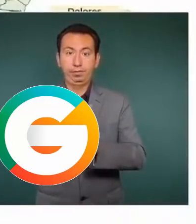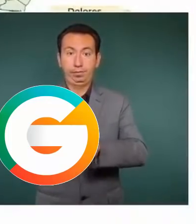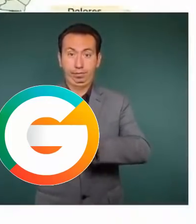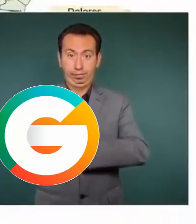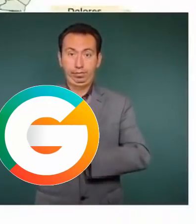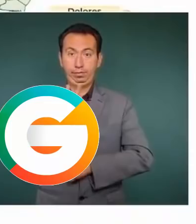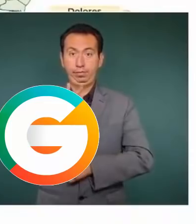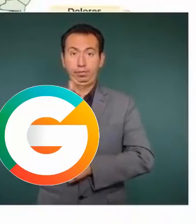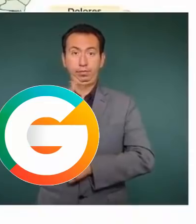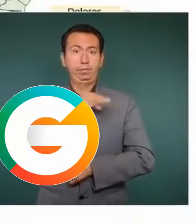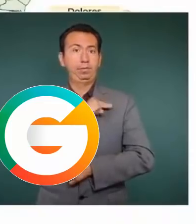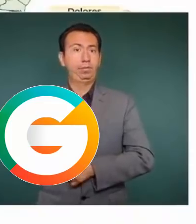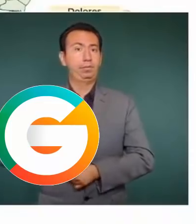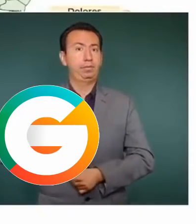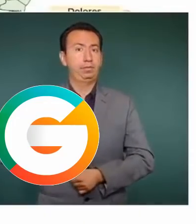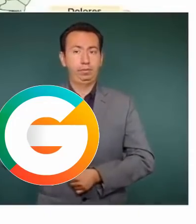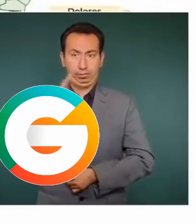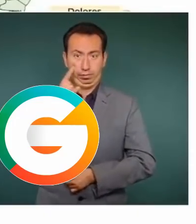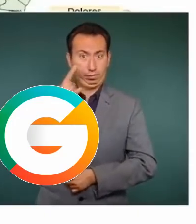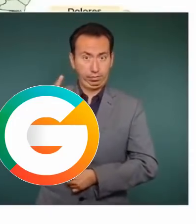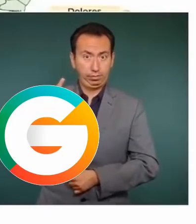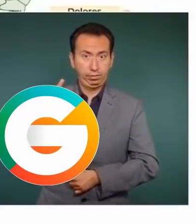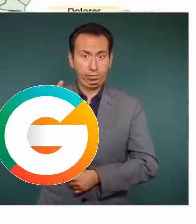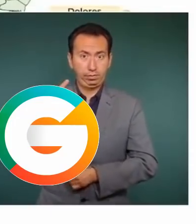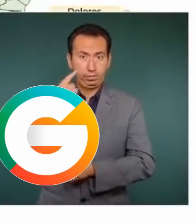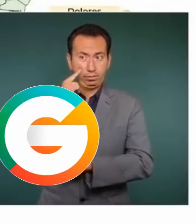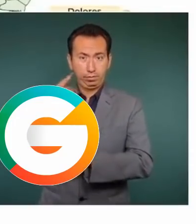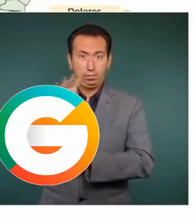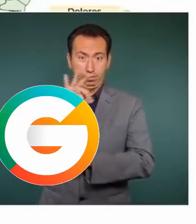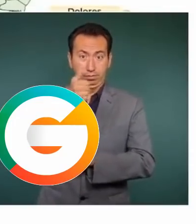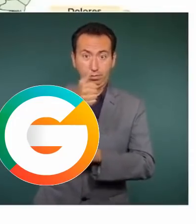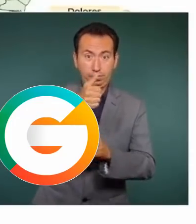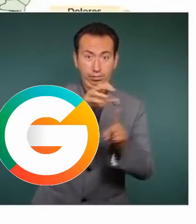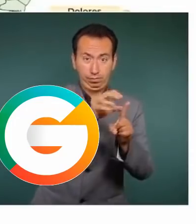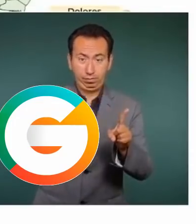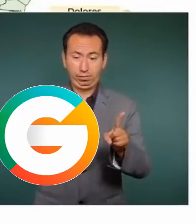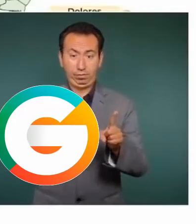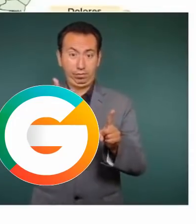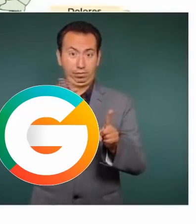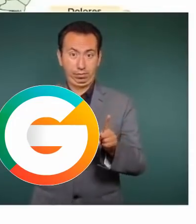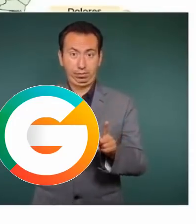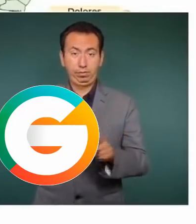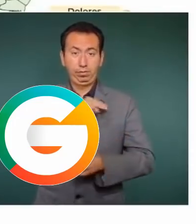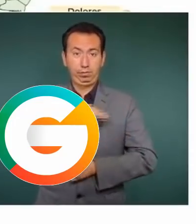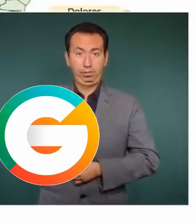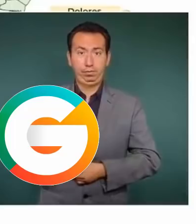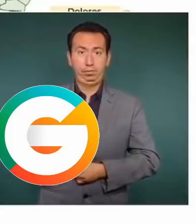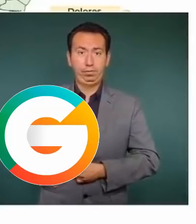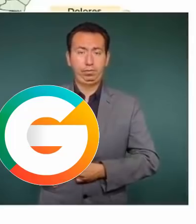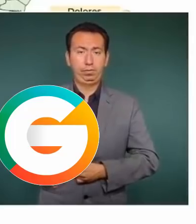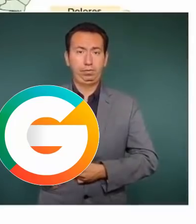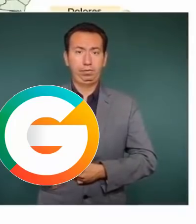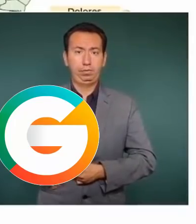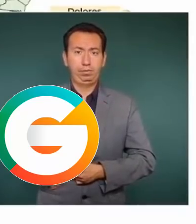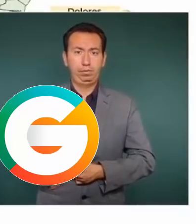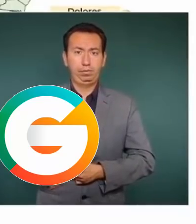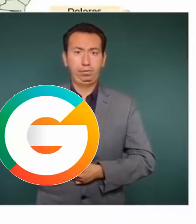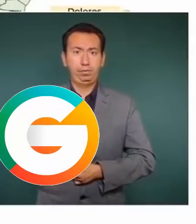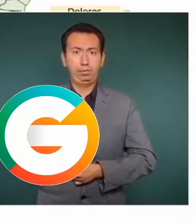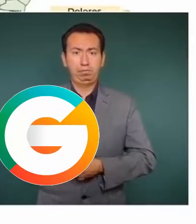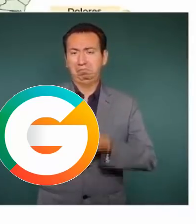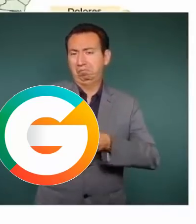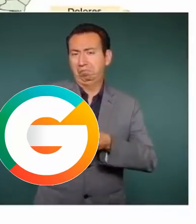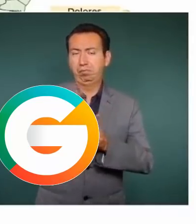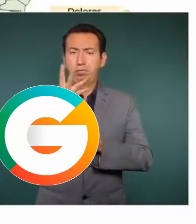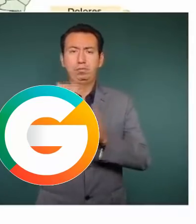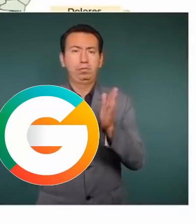46 municipios y nosotros identificamos a 10 de ellos en los que se tiene casi 4 millones de